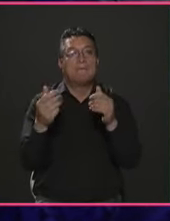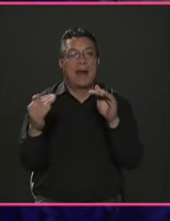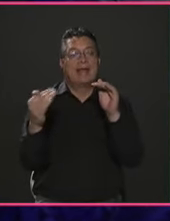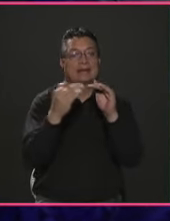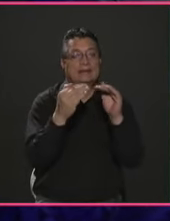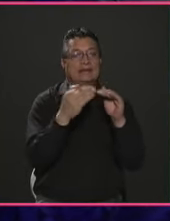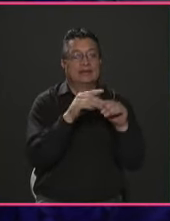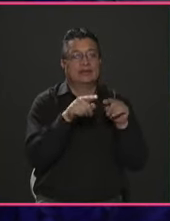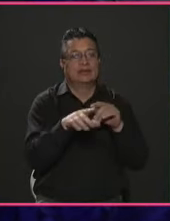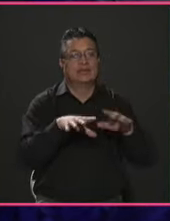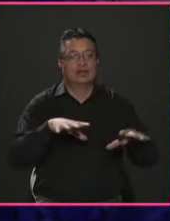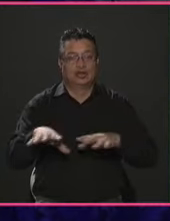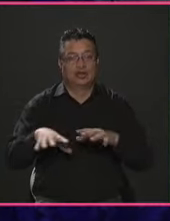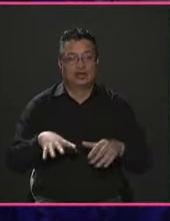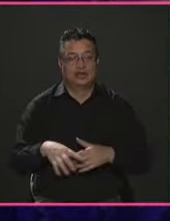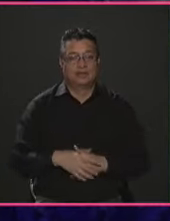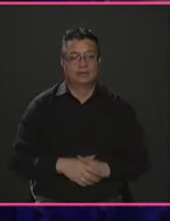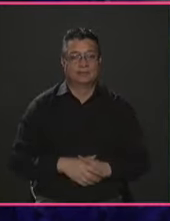estos